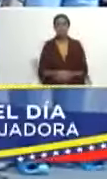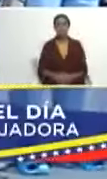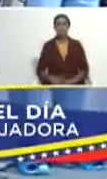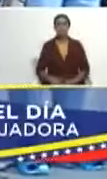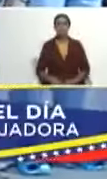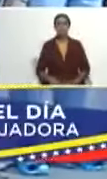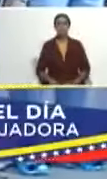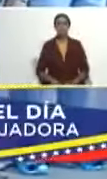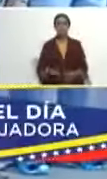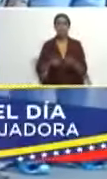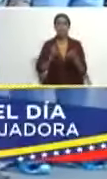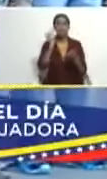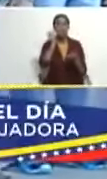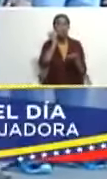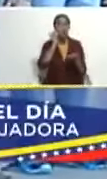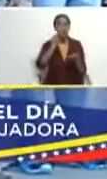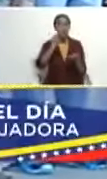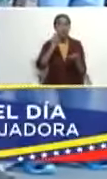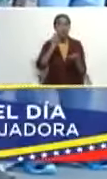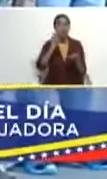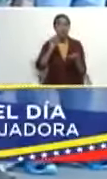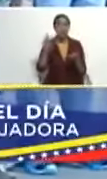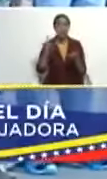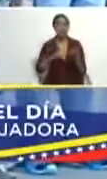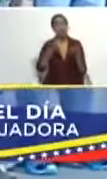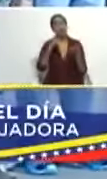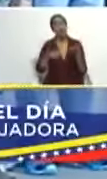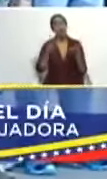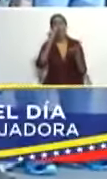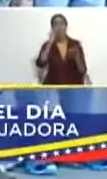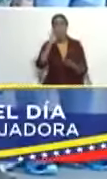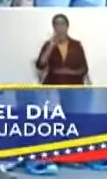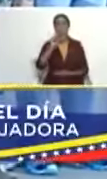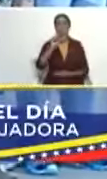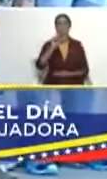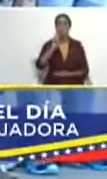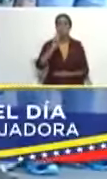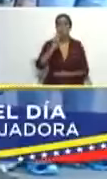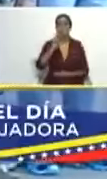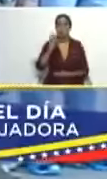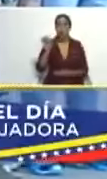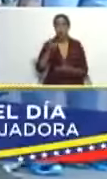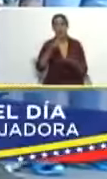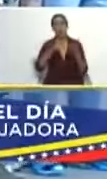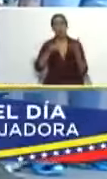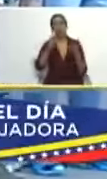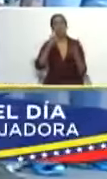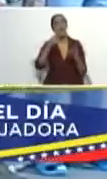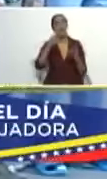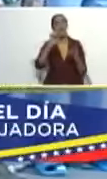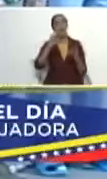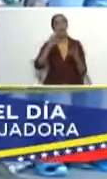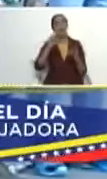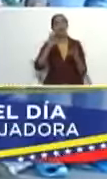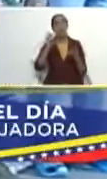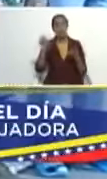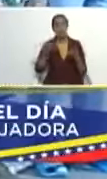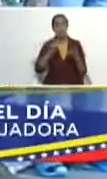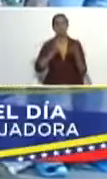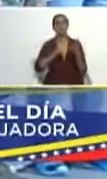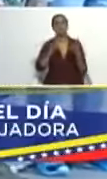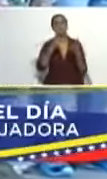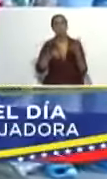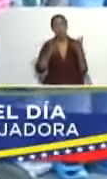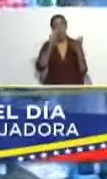Nailé Figuera, Osvaldo Vera, Néstor Ovalle, el negro, Jacobo Torres, el canciller de la